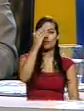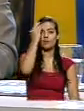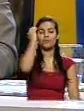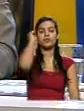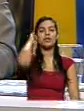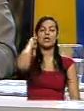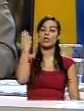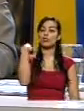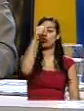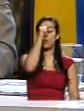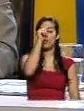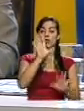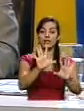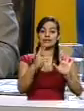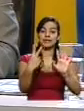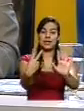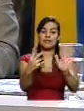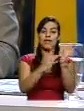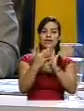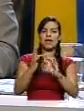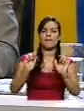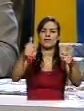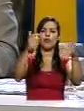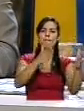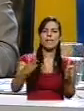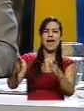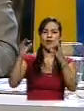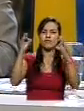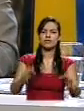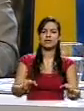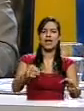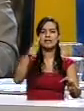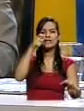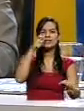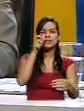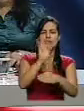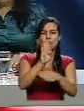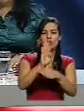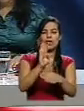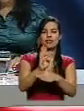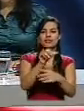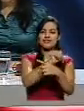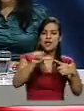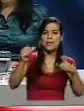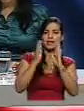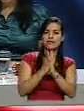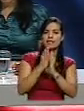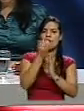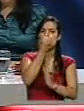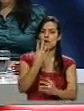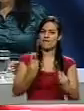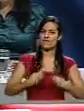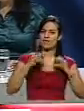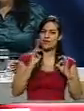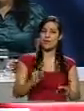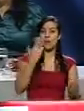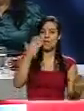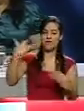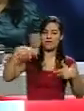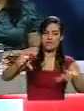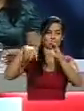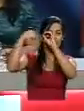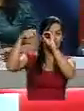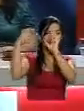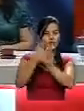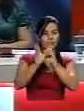domingo 17 de abril, se lanzó el dispositivo de seguridad Semana Santa Segura para el Buen Vivir. Vamos a ver este micro